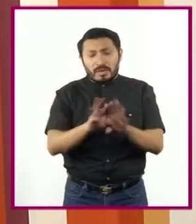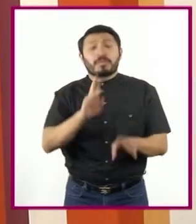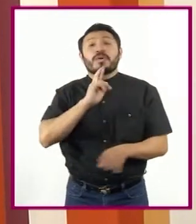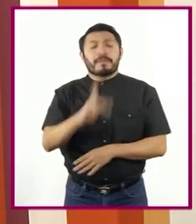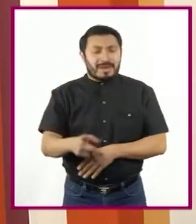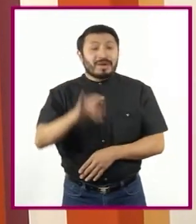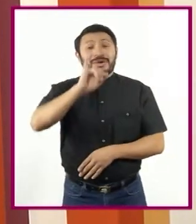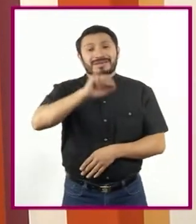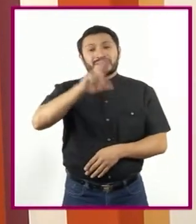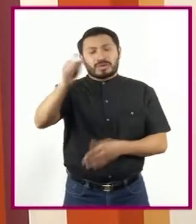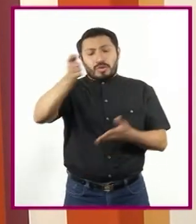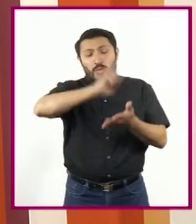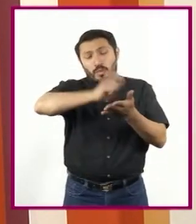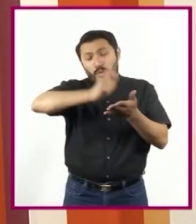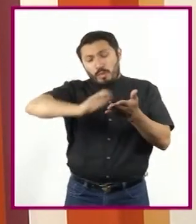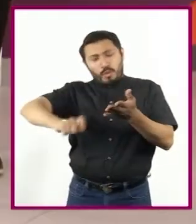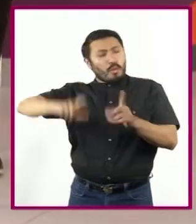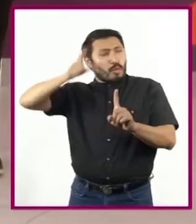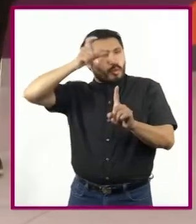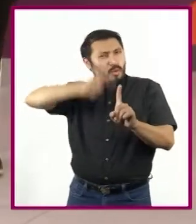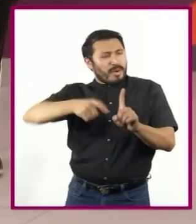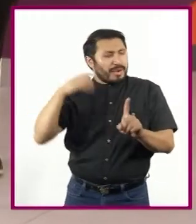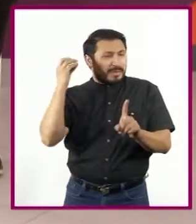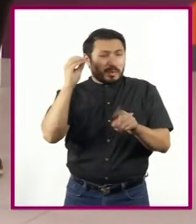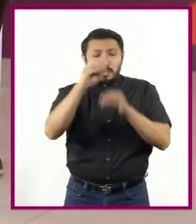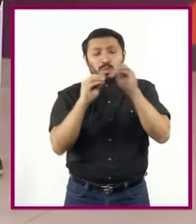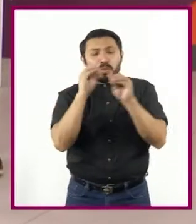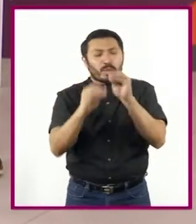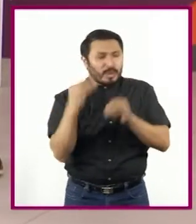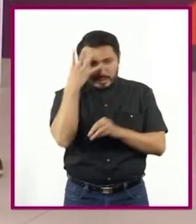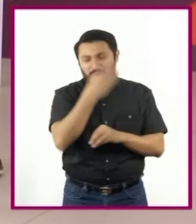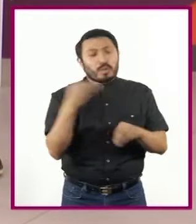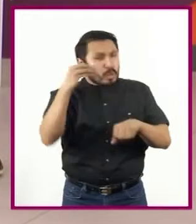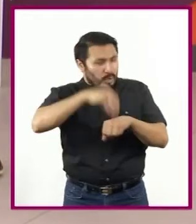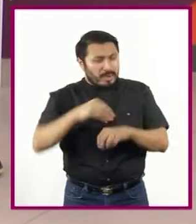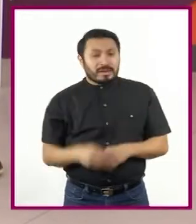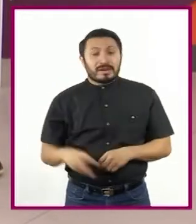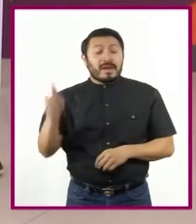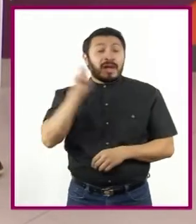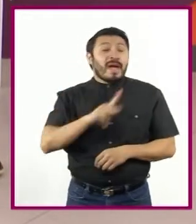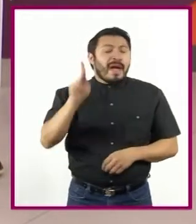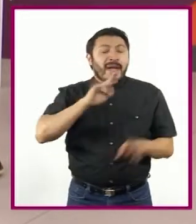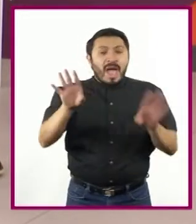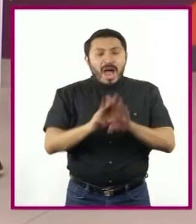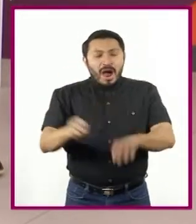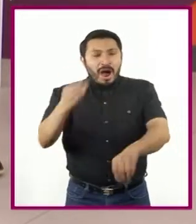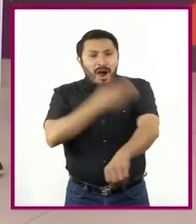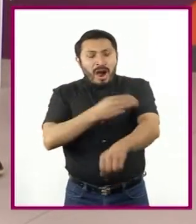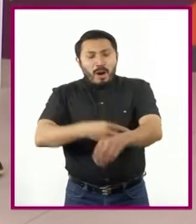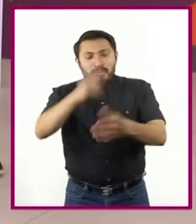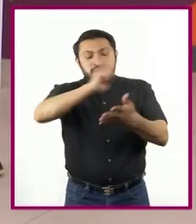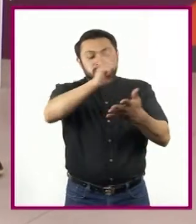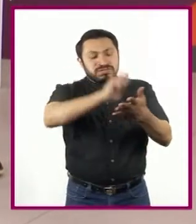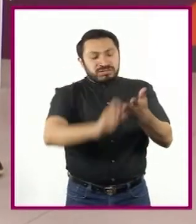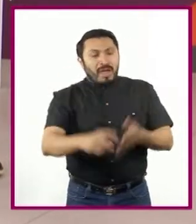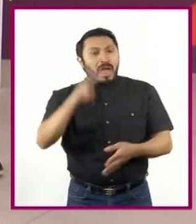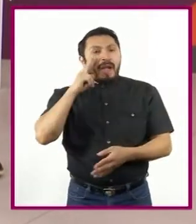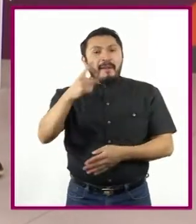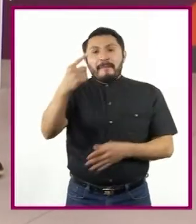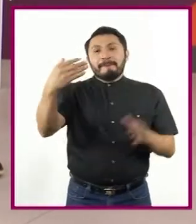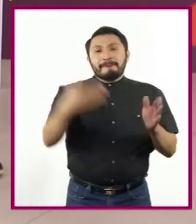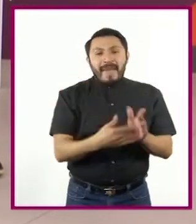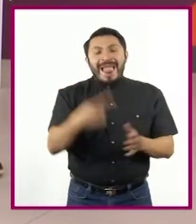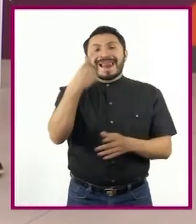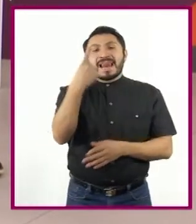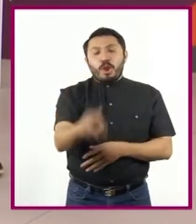que son técnicas de decoración. Para ver cómo se graba la madera, vayamos a la sección 1001 técnicas